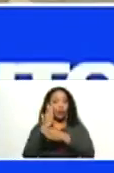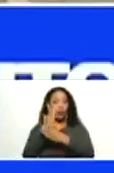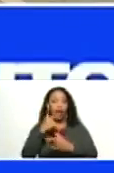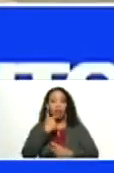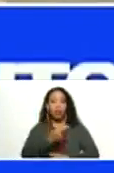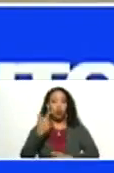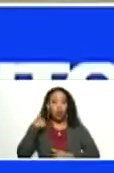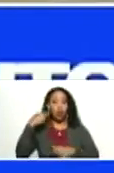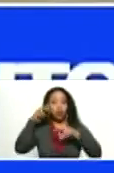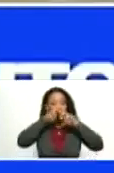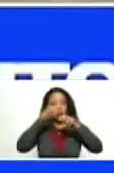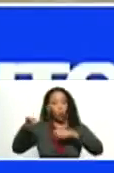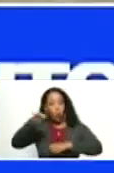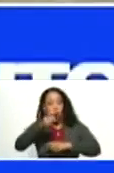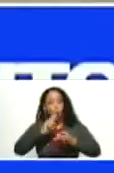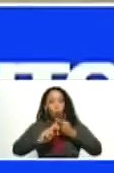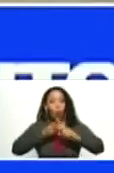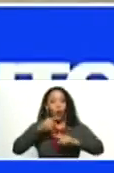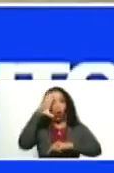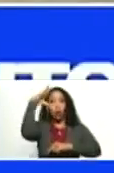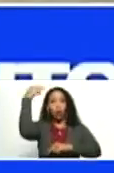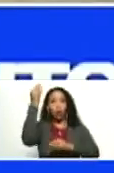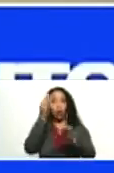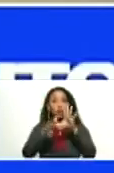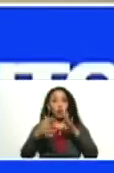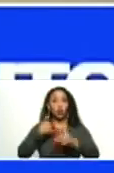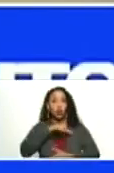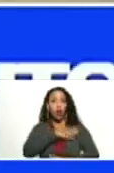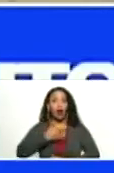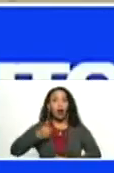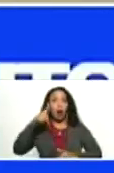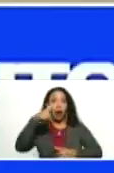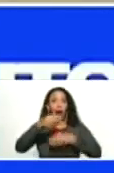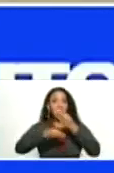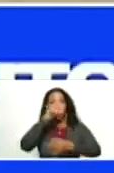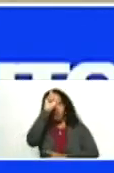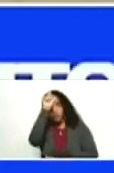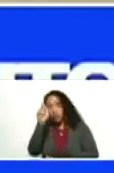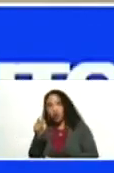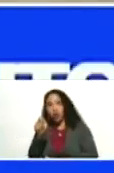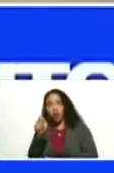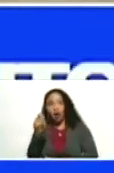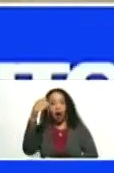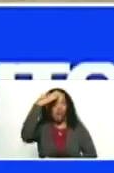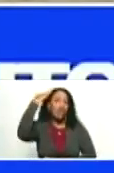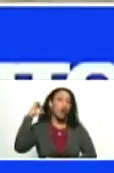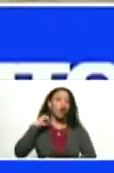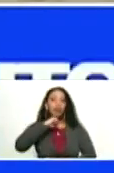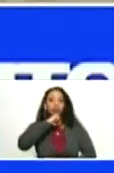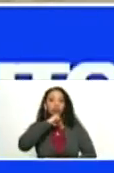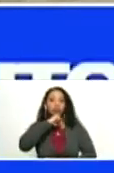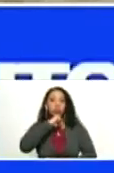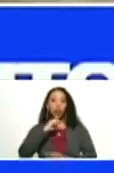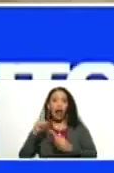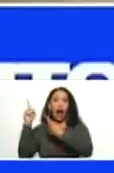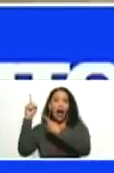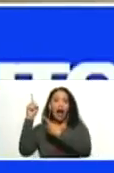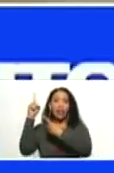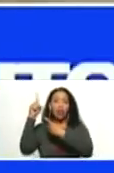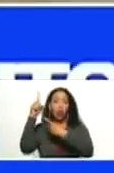en esa búsqueda, y cosas de Dios, ¿no?, y del destino, nosotros queríamos aquí hacer un homenaje a Sebastián Francisco de Miranda. Y esto todo estaba bajo